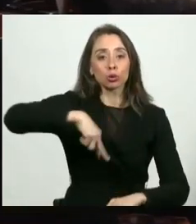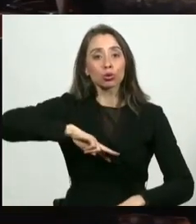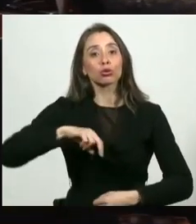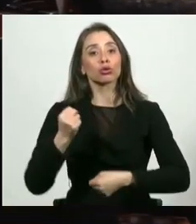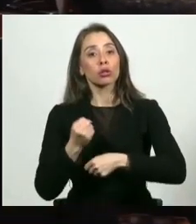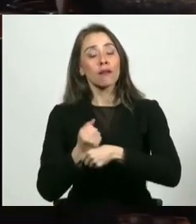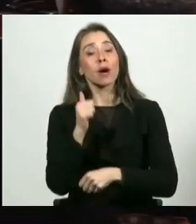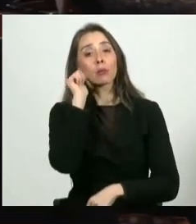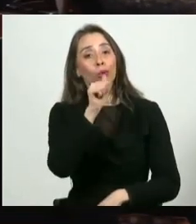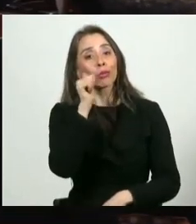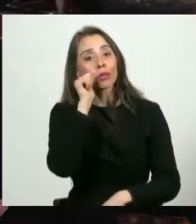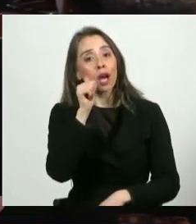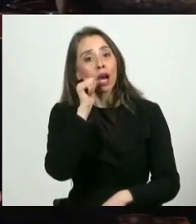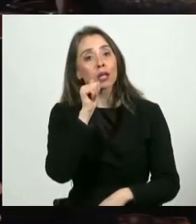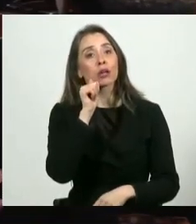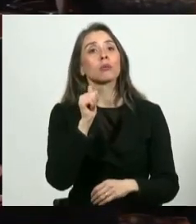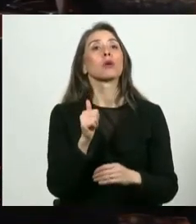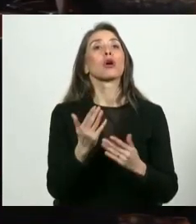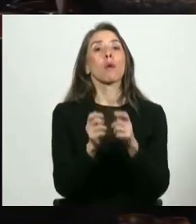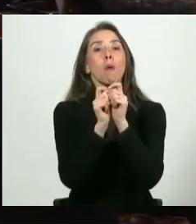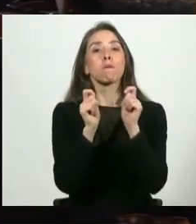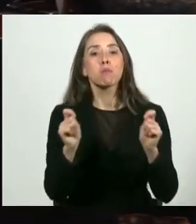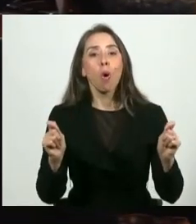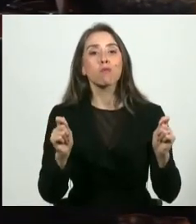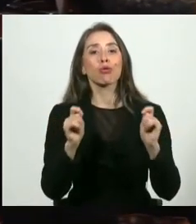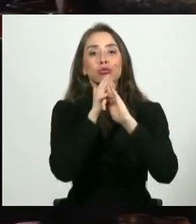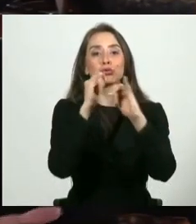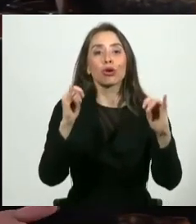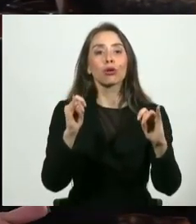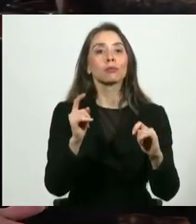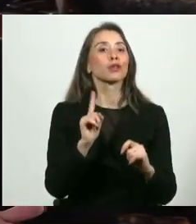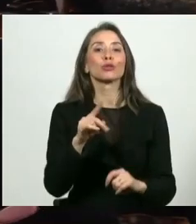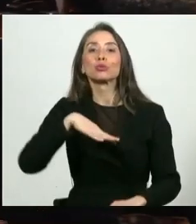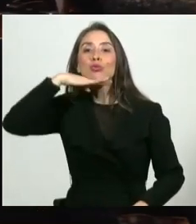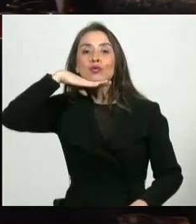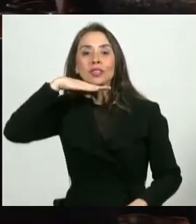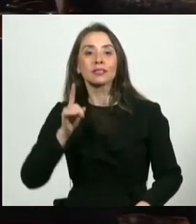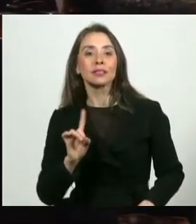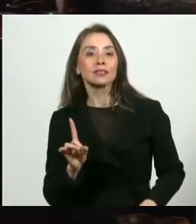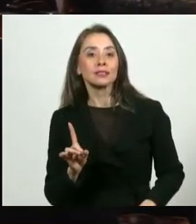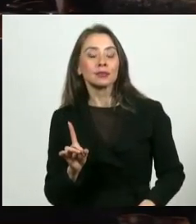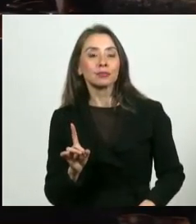trabajo a diario, generamos instancias de promoción, pero no siempre basta, ¿ya?